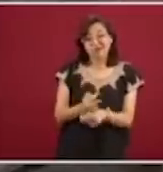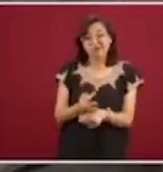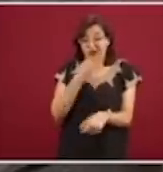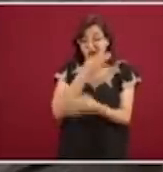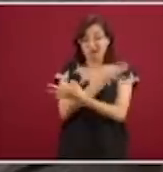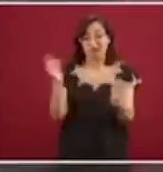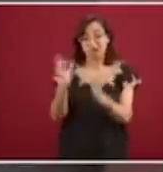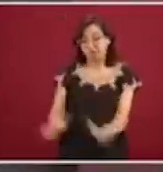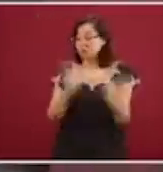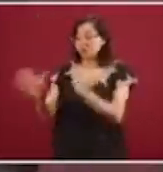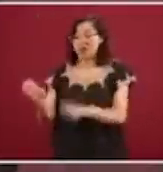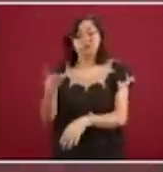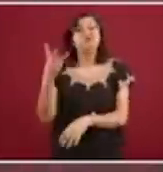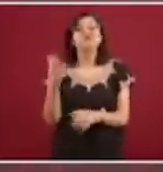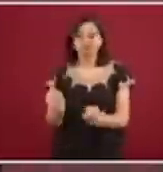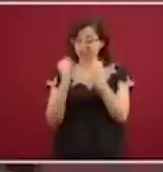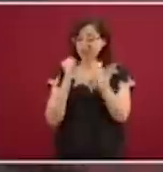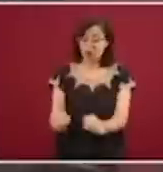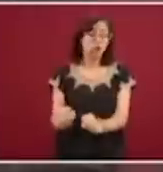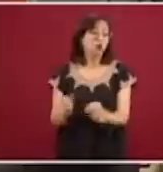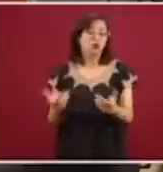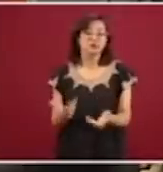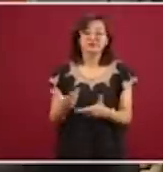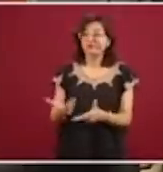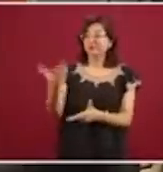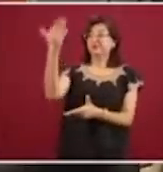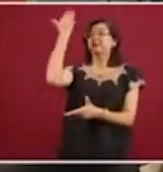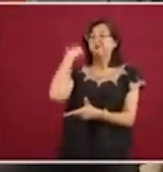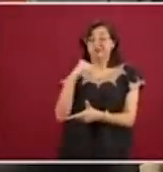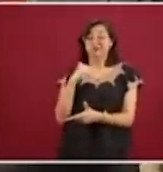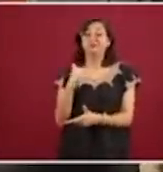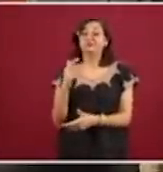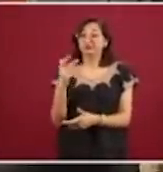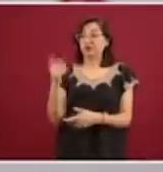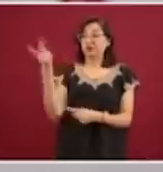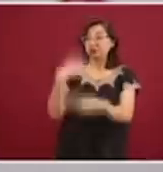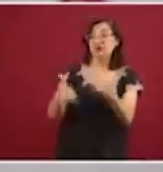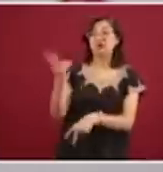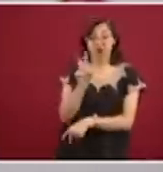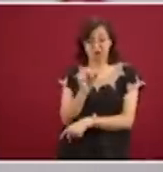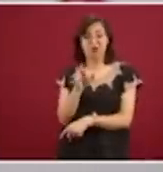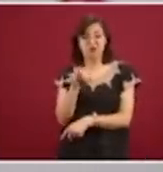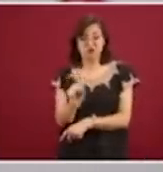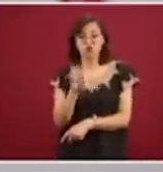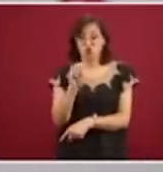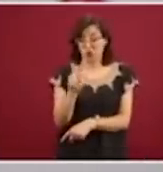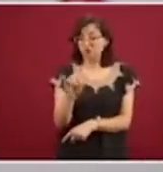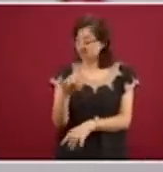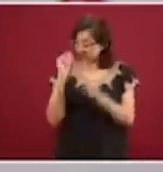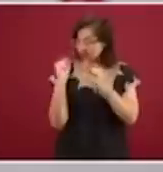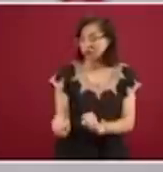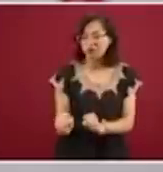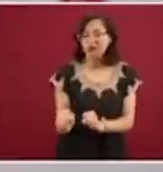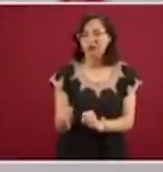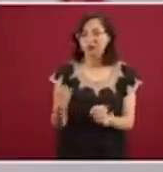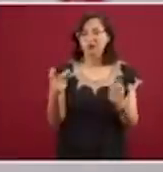3, o que hayamos dicho hace muchas semanas, garantizamos que va a llegar el COVID a México. Lo dijimos.